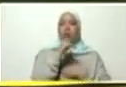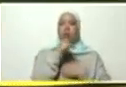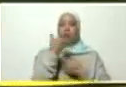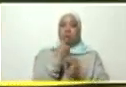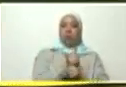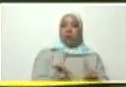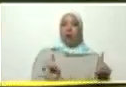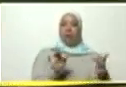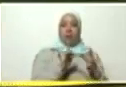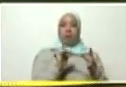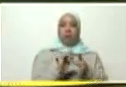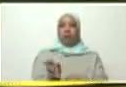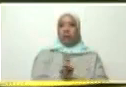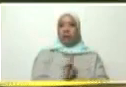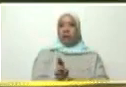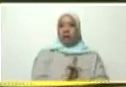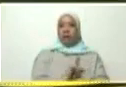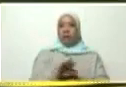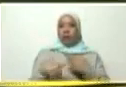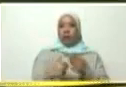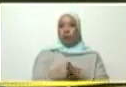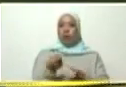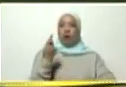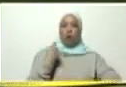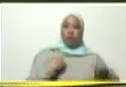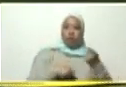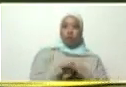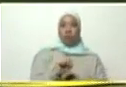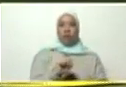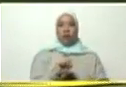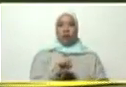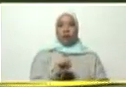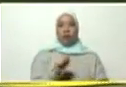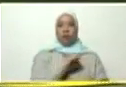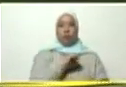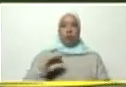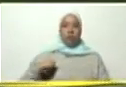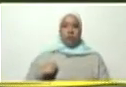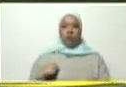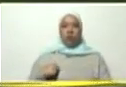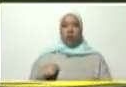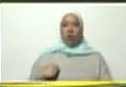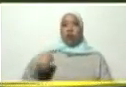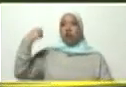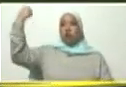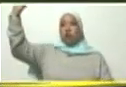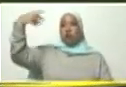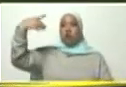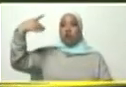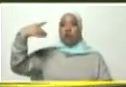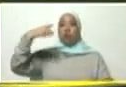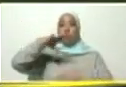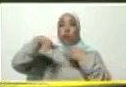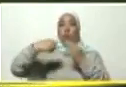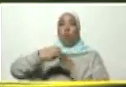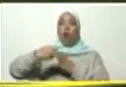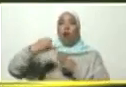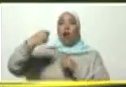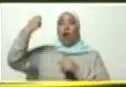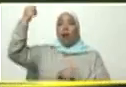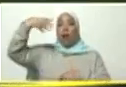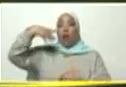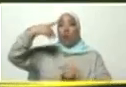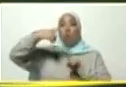la democracia directa él va a privatizar toda la economía va a privatizar todos los servicios públicos va a privatizar toda la vida del país